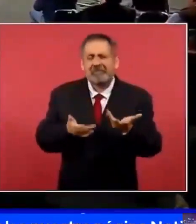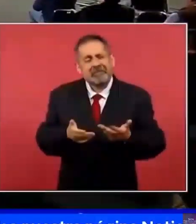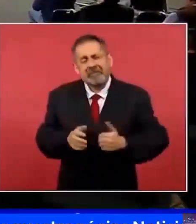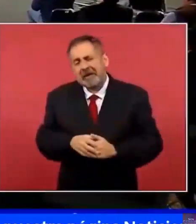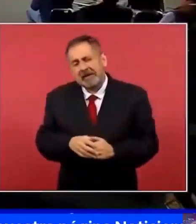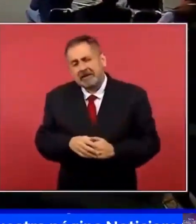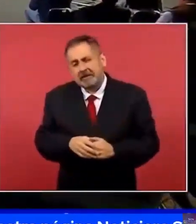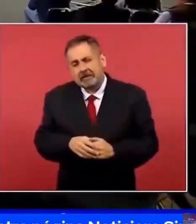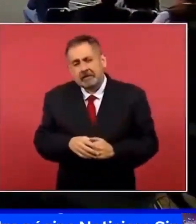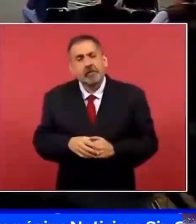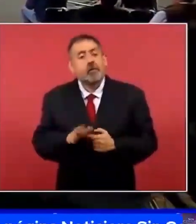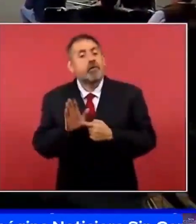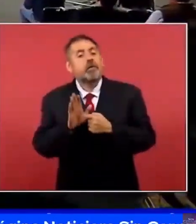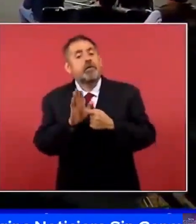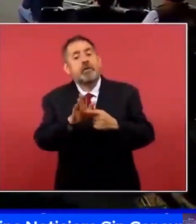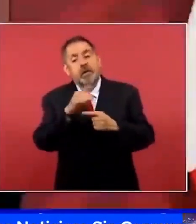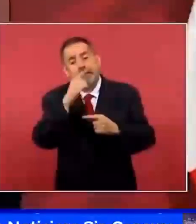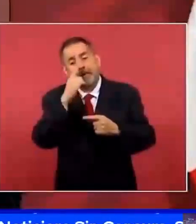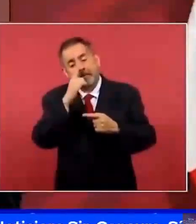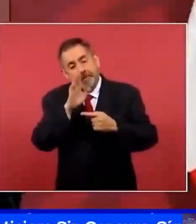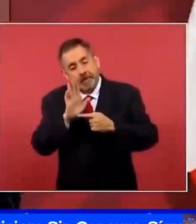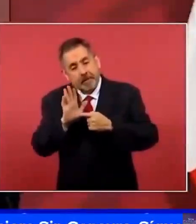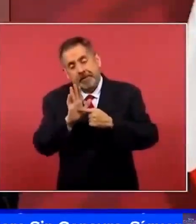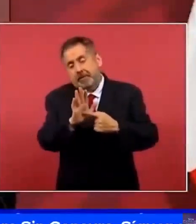Les voy a presumir,